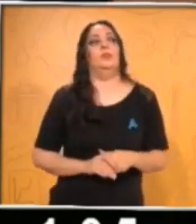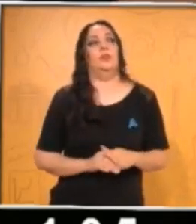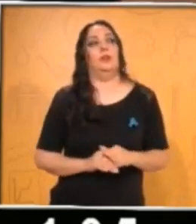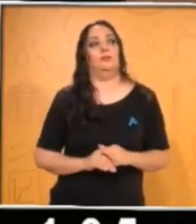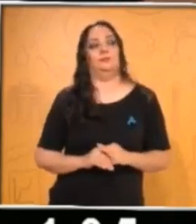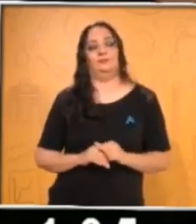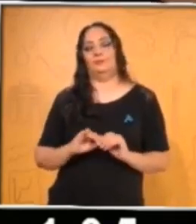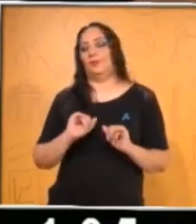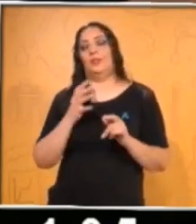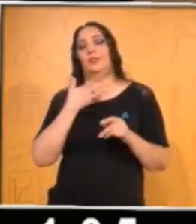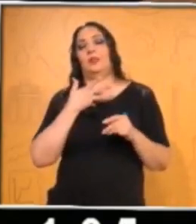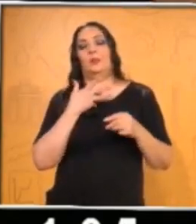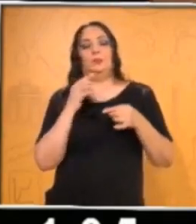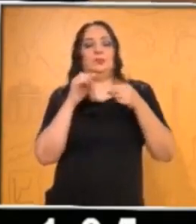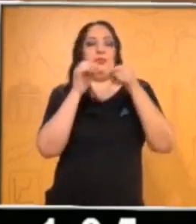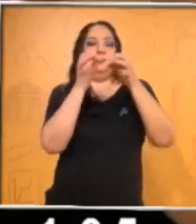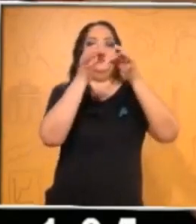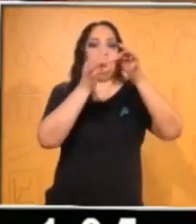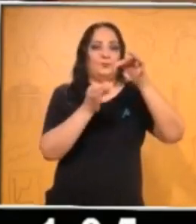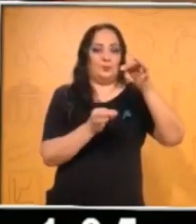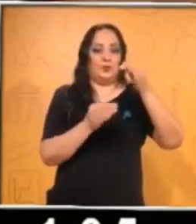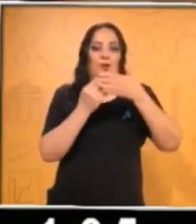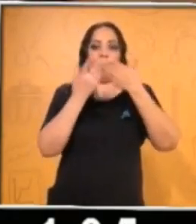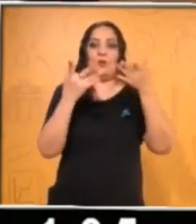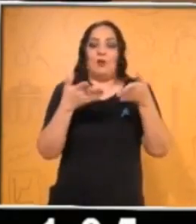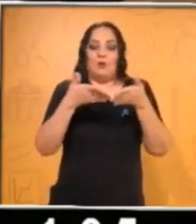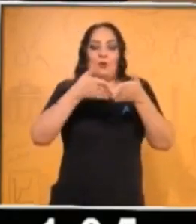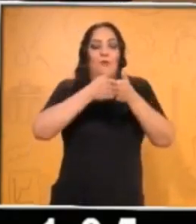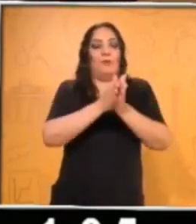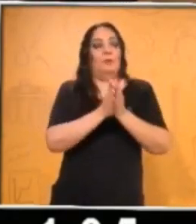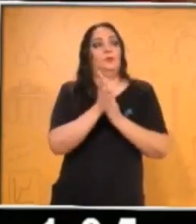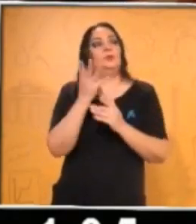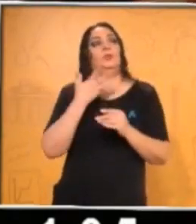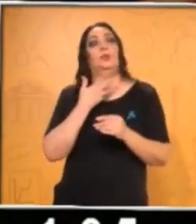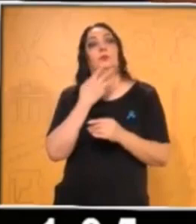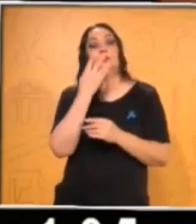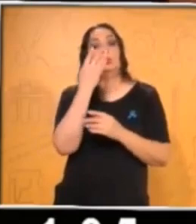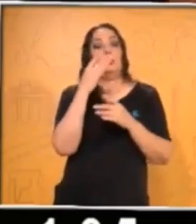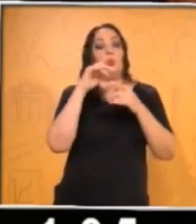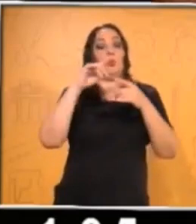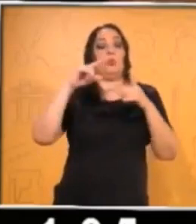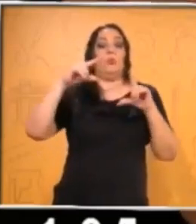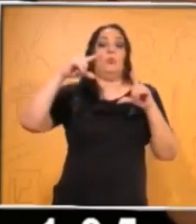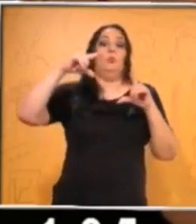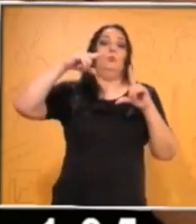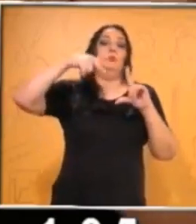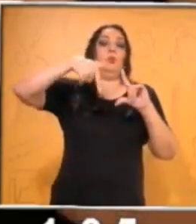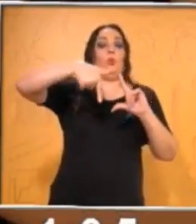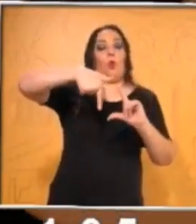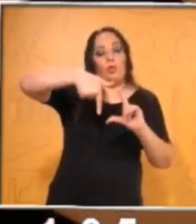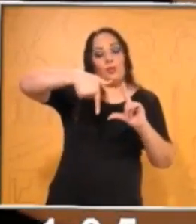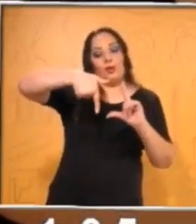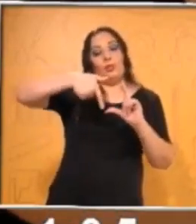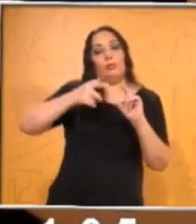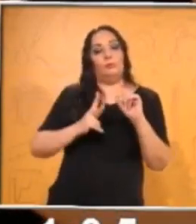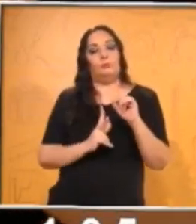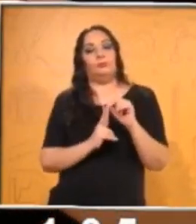marcado, ¿verdad? Sí, el que ya teníamos marcado. Okay. Y nos queda un cuadrado. Ese cuadrado lo vamos a